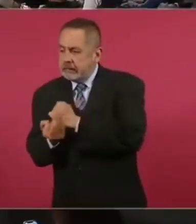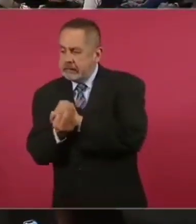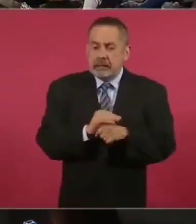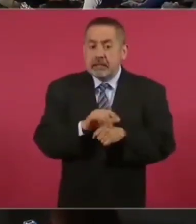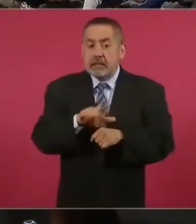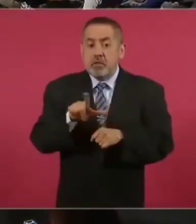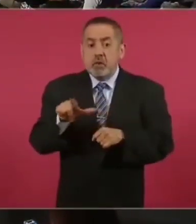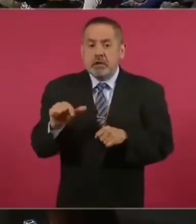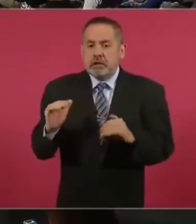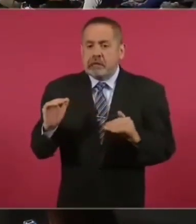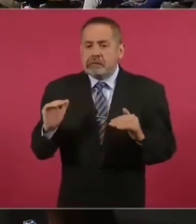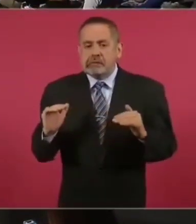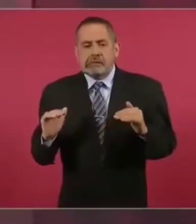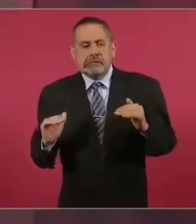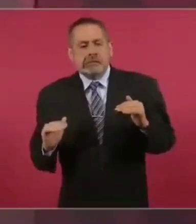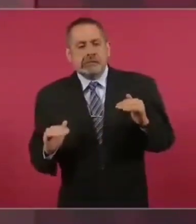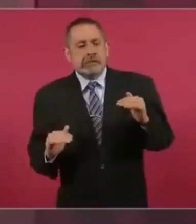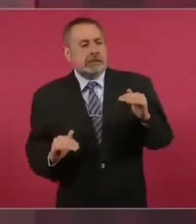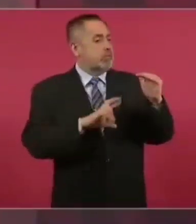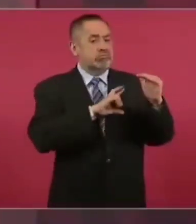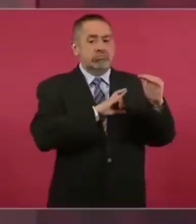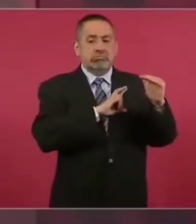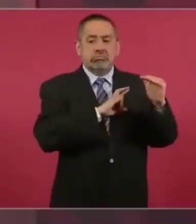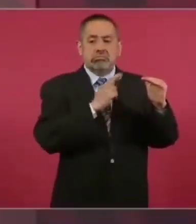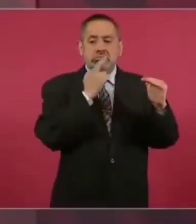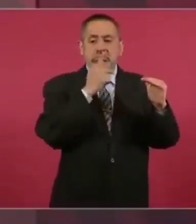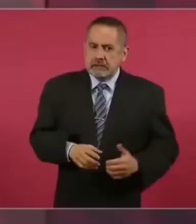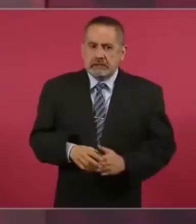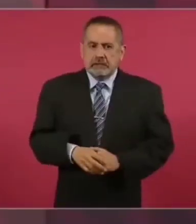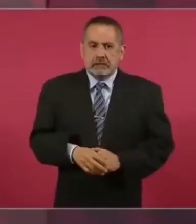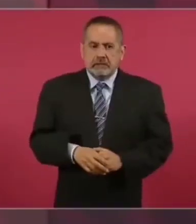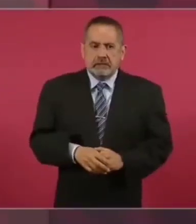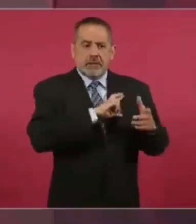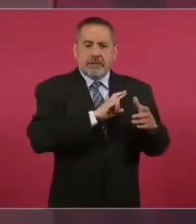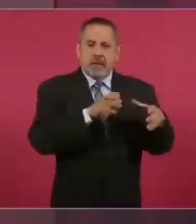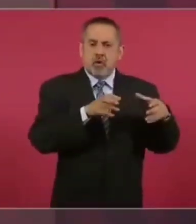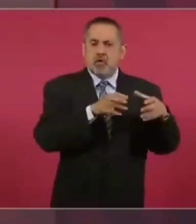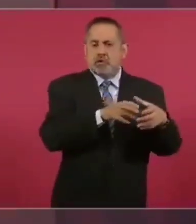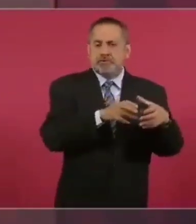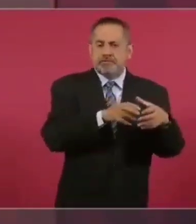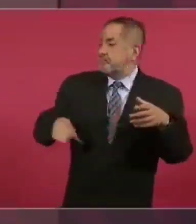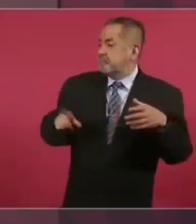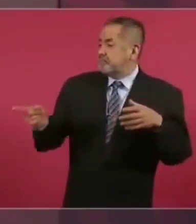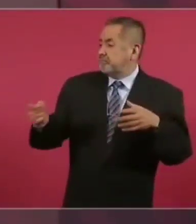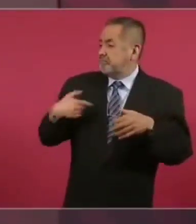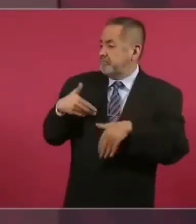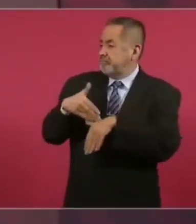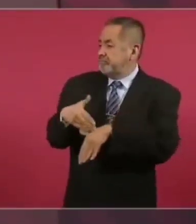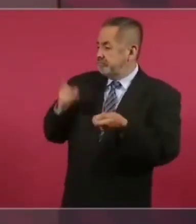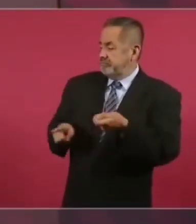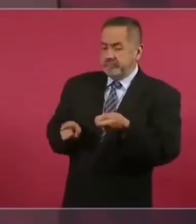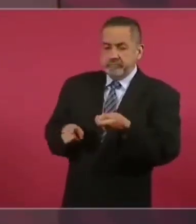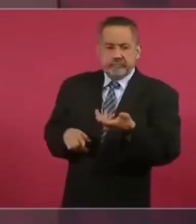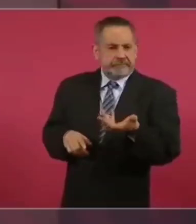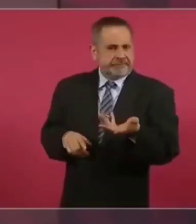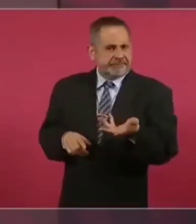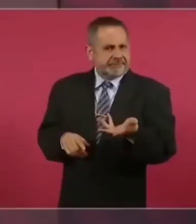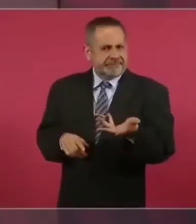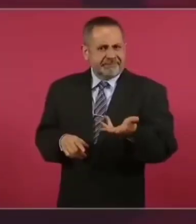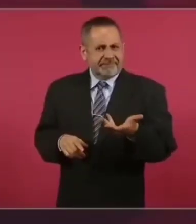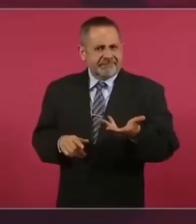ya de manera abierta el poder privado somete al poder público. El gobierno